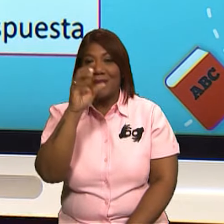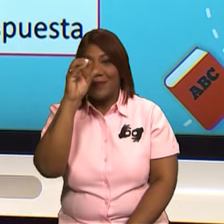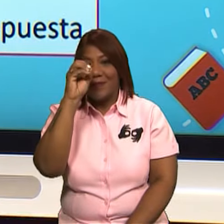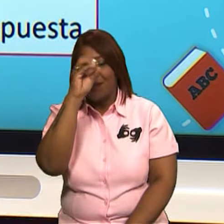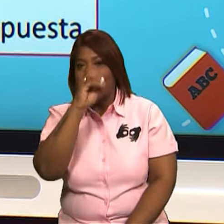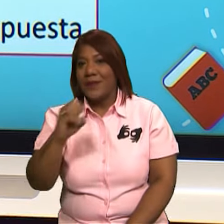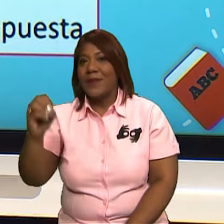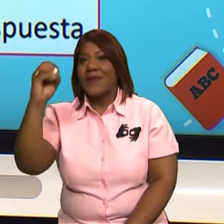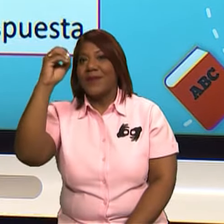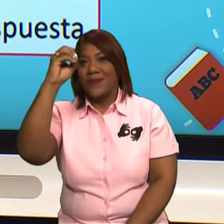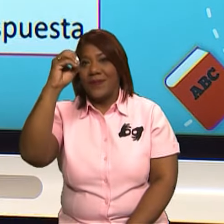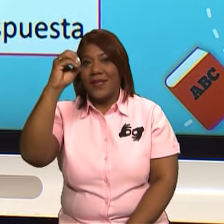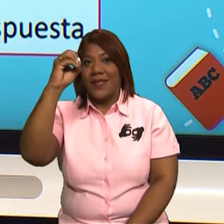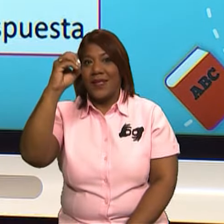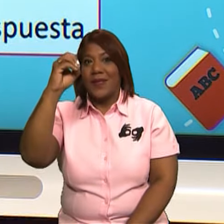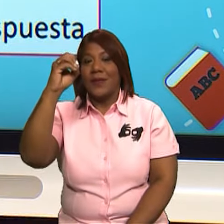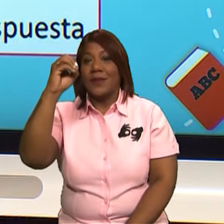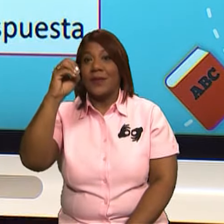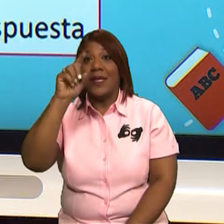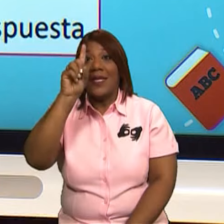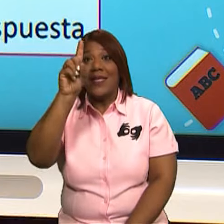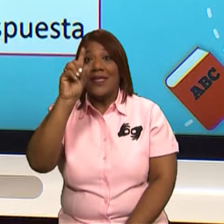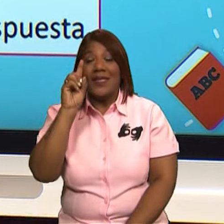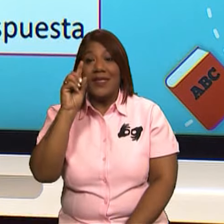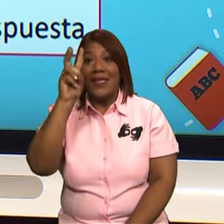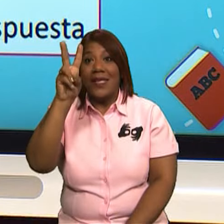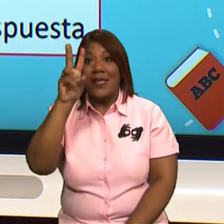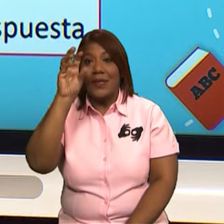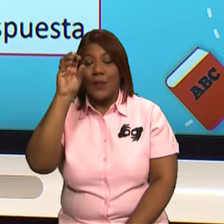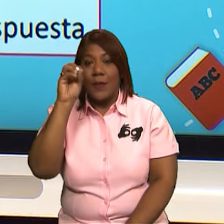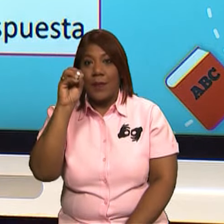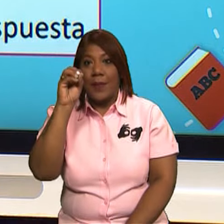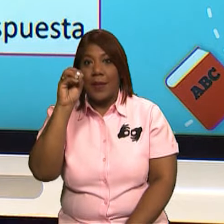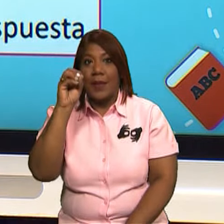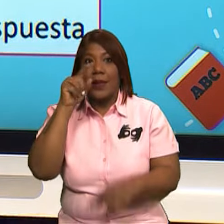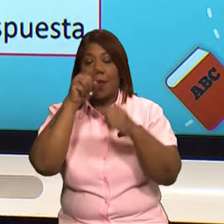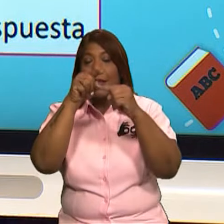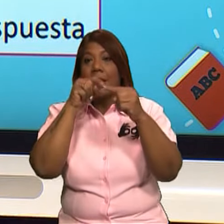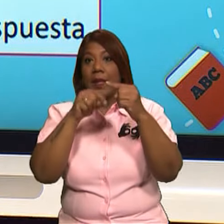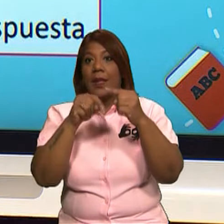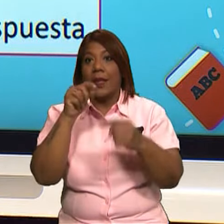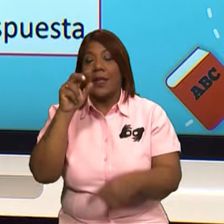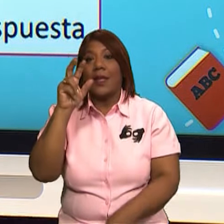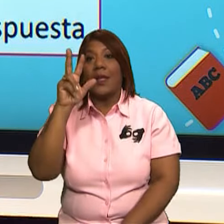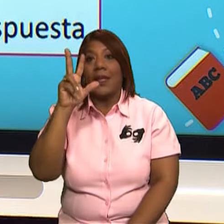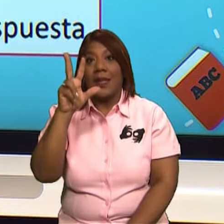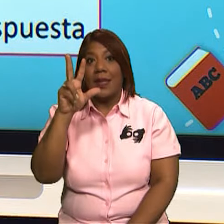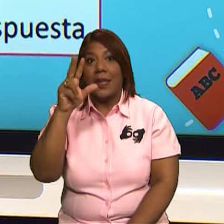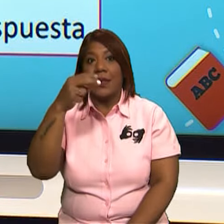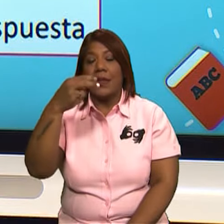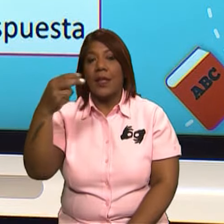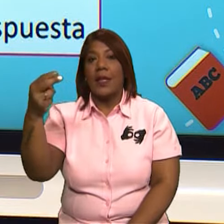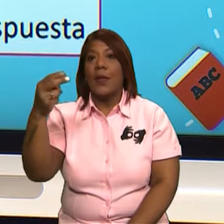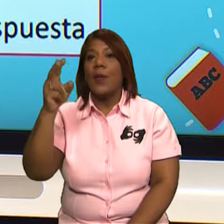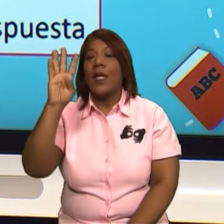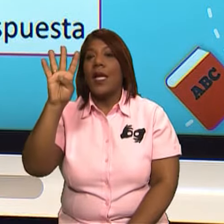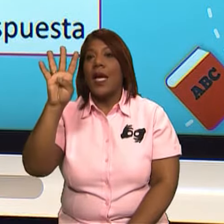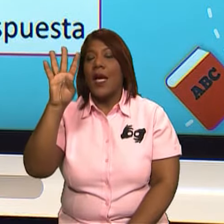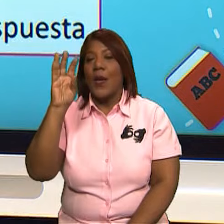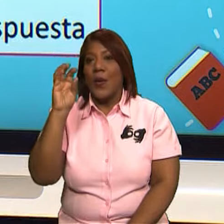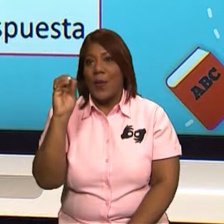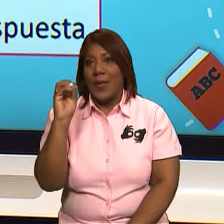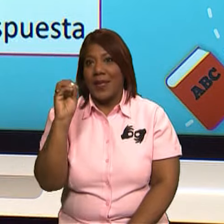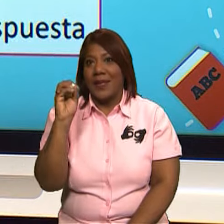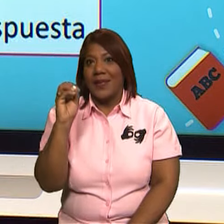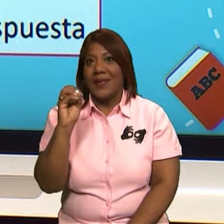0, y ese es el que voy a agregar en mi resultado. 12 decenas entre 3 es igual a 4 decenas,